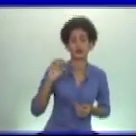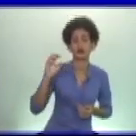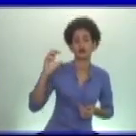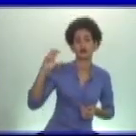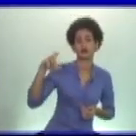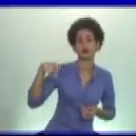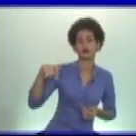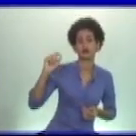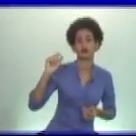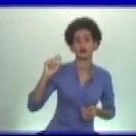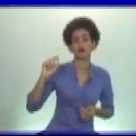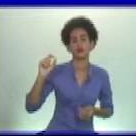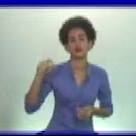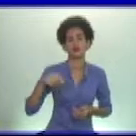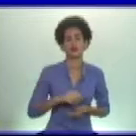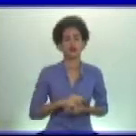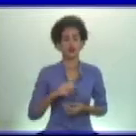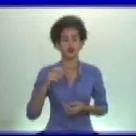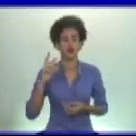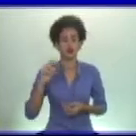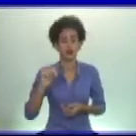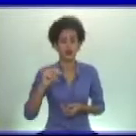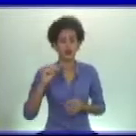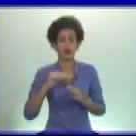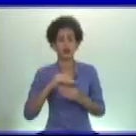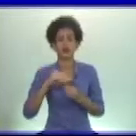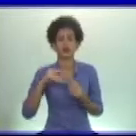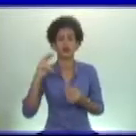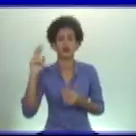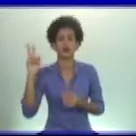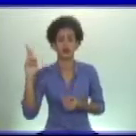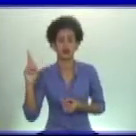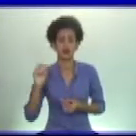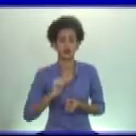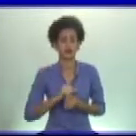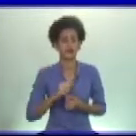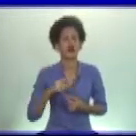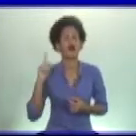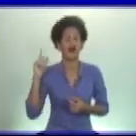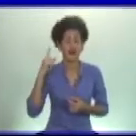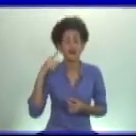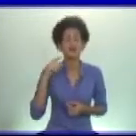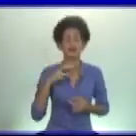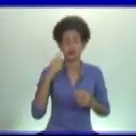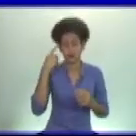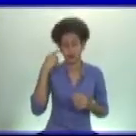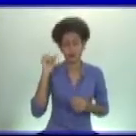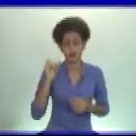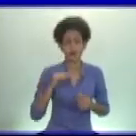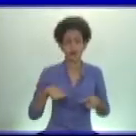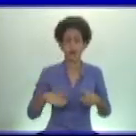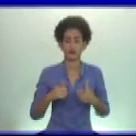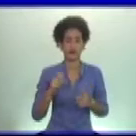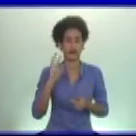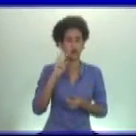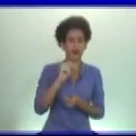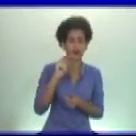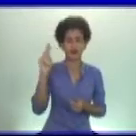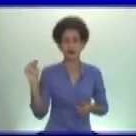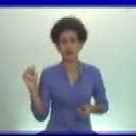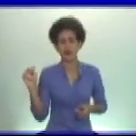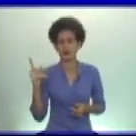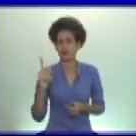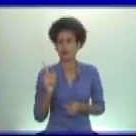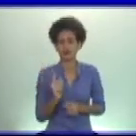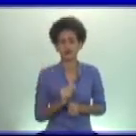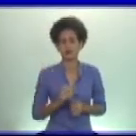o de r en r. Ahí sí se cumple, pero en este caso, miren, los pares ordenados serían fraccionarios. Por tanto, no es